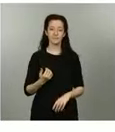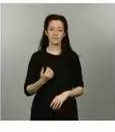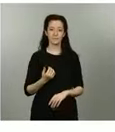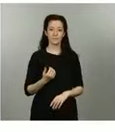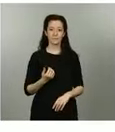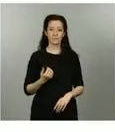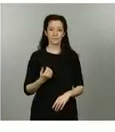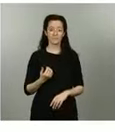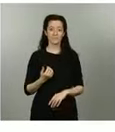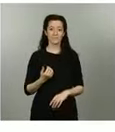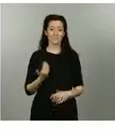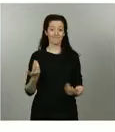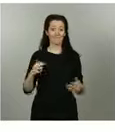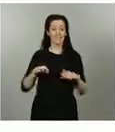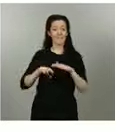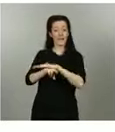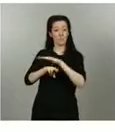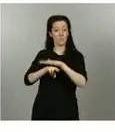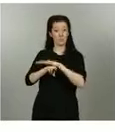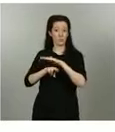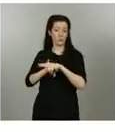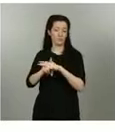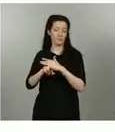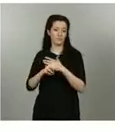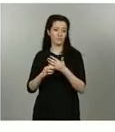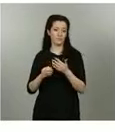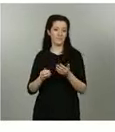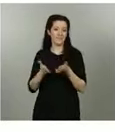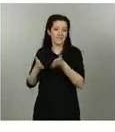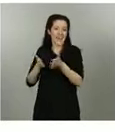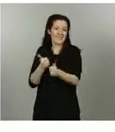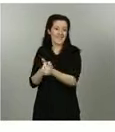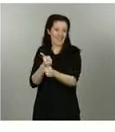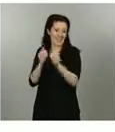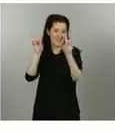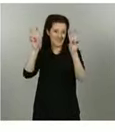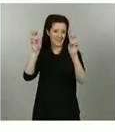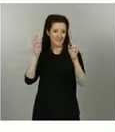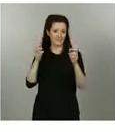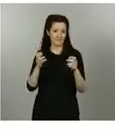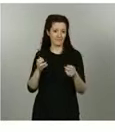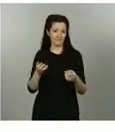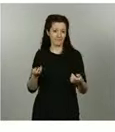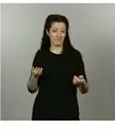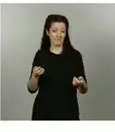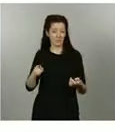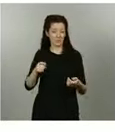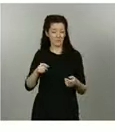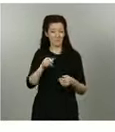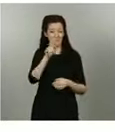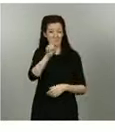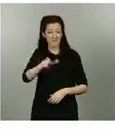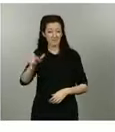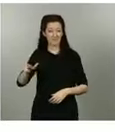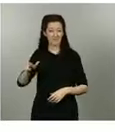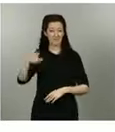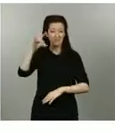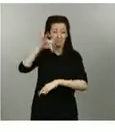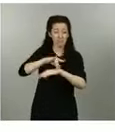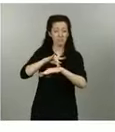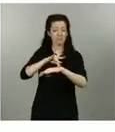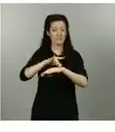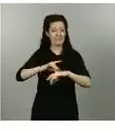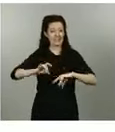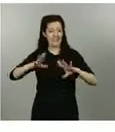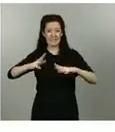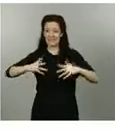recursos asistenciales, que al final van a tener que ser los que traten a los pacientes más críticos, se mantengan o se puedan desplegar de